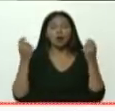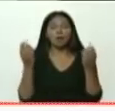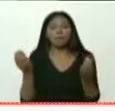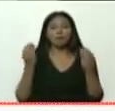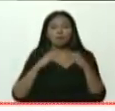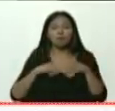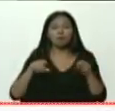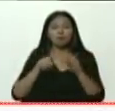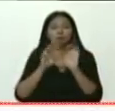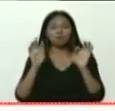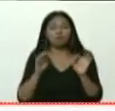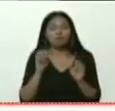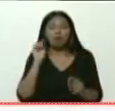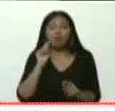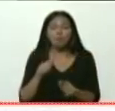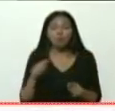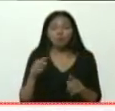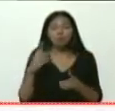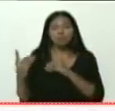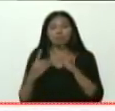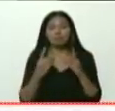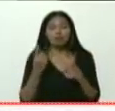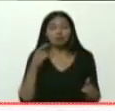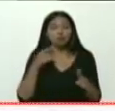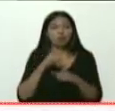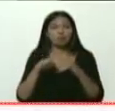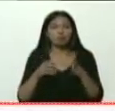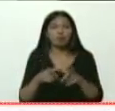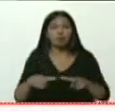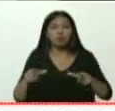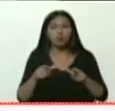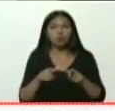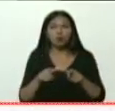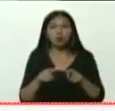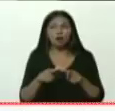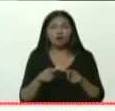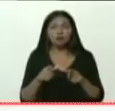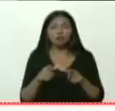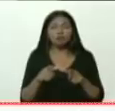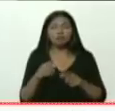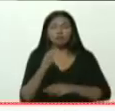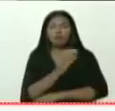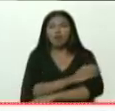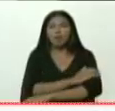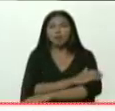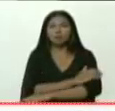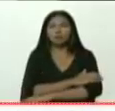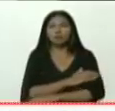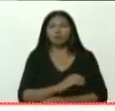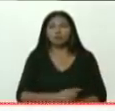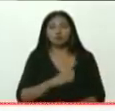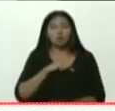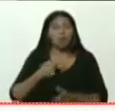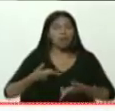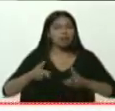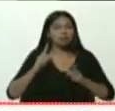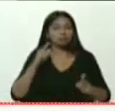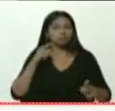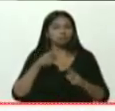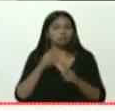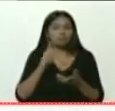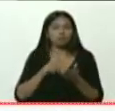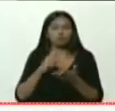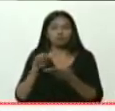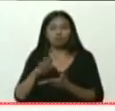retomar los puntos del diálogo que llevamos con ellos y parte de la oposición, estamos listos a asistir